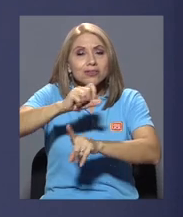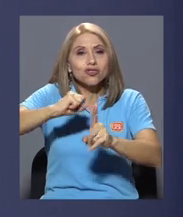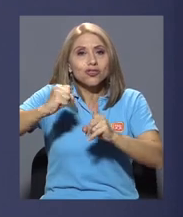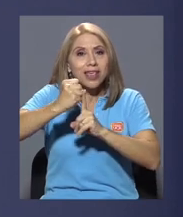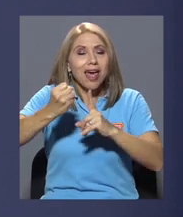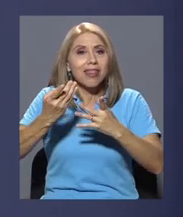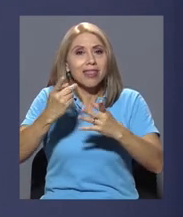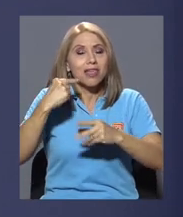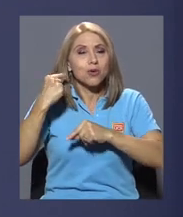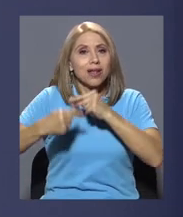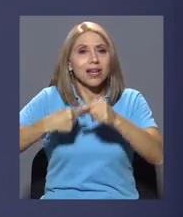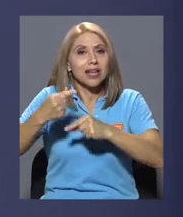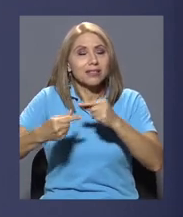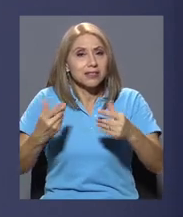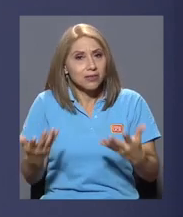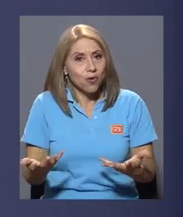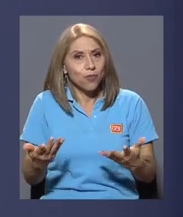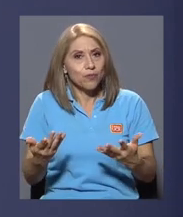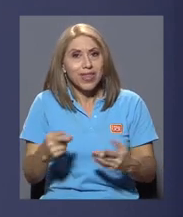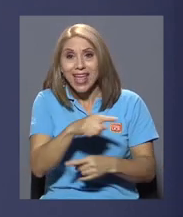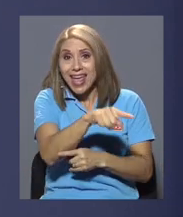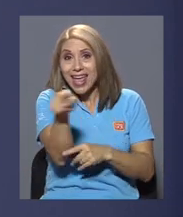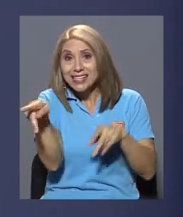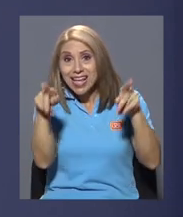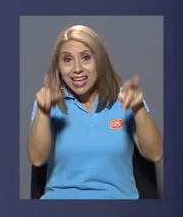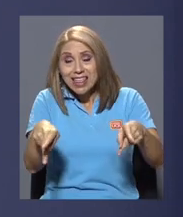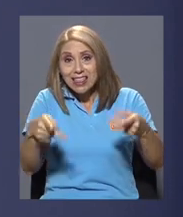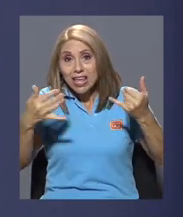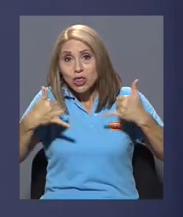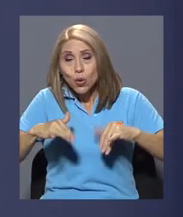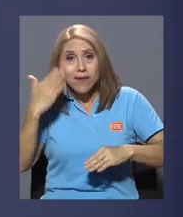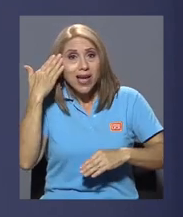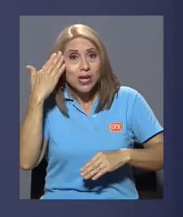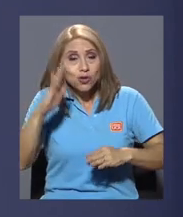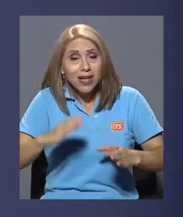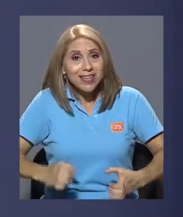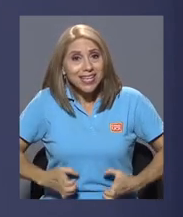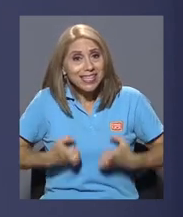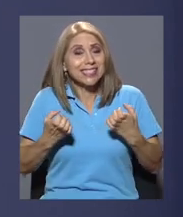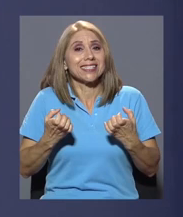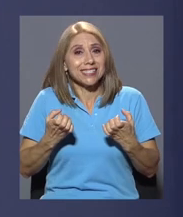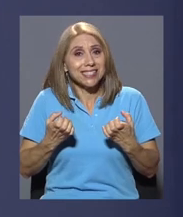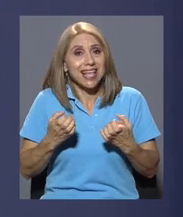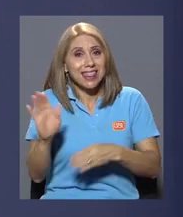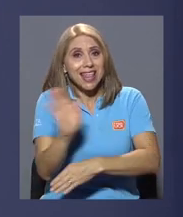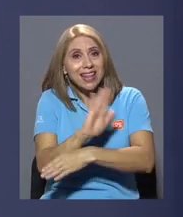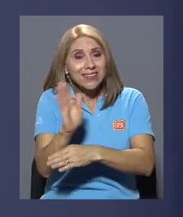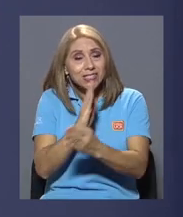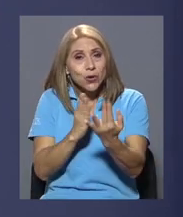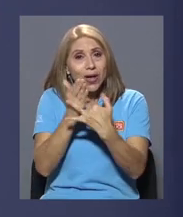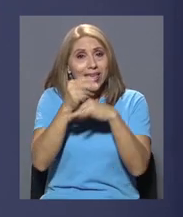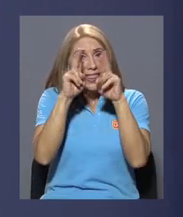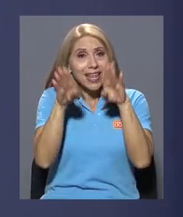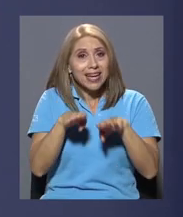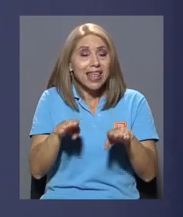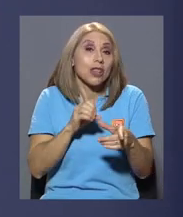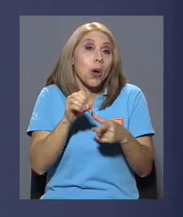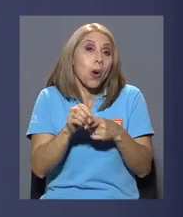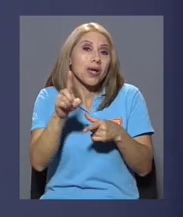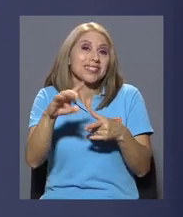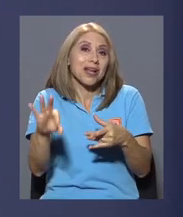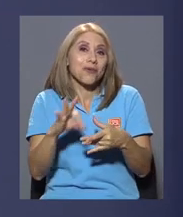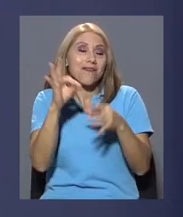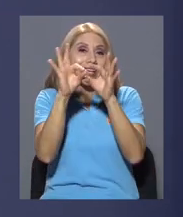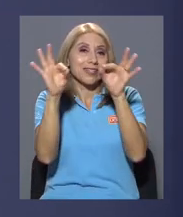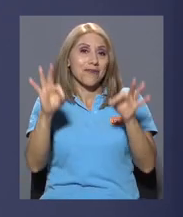y de una generación como llegarle a esa gente que todavía no sabe que existe la televisión por internet o estas nuevas